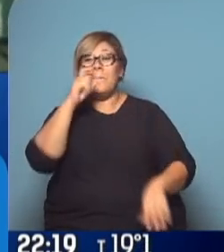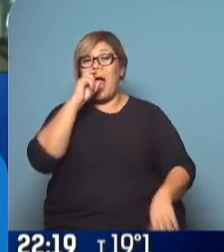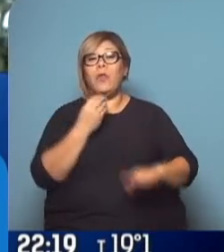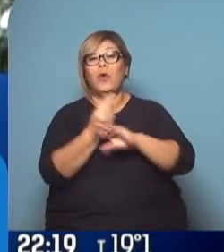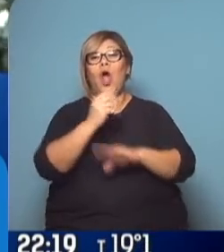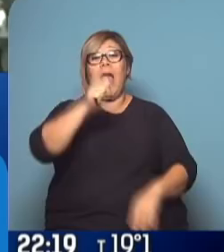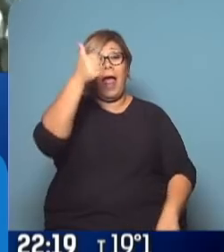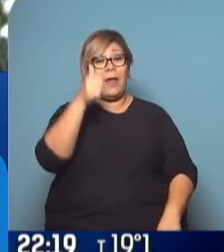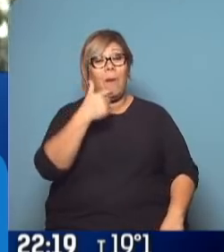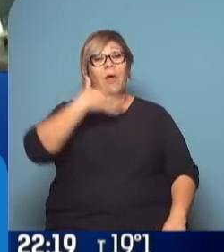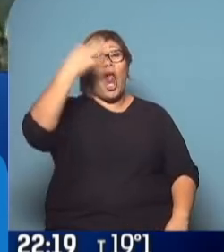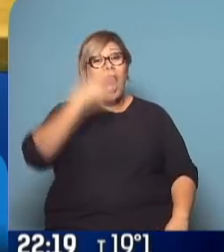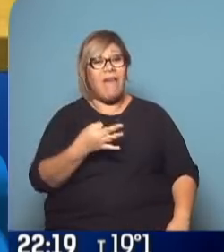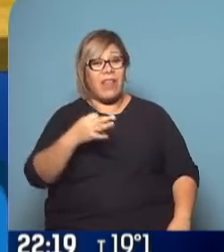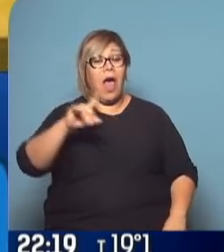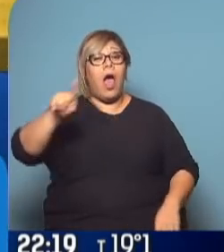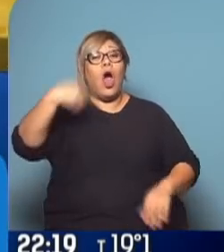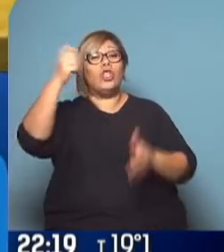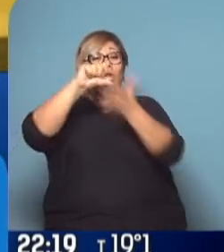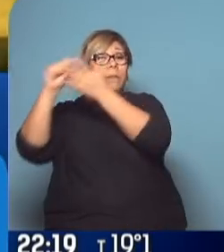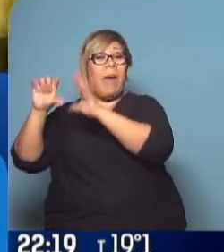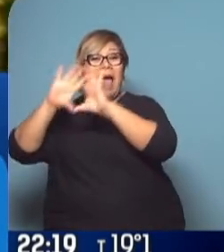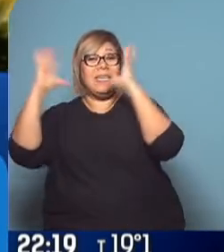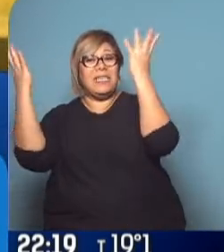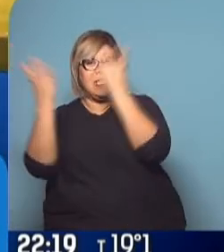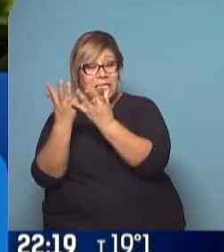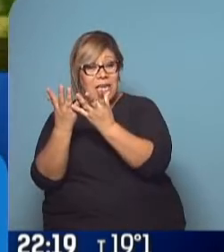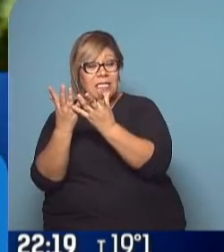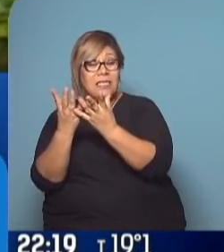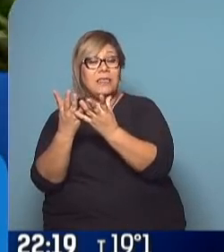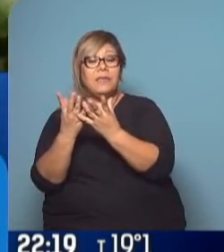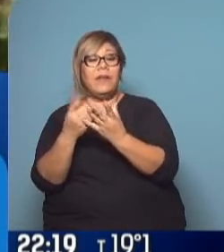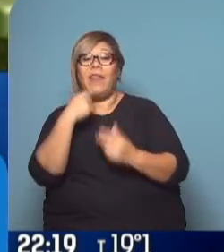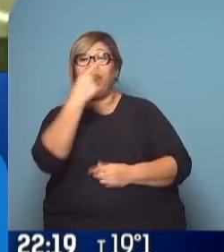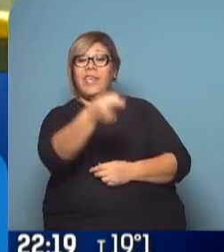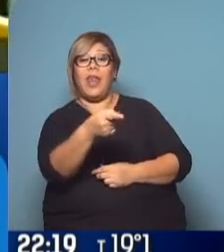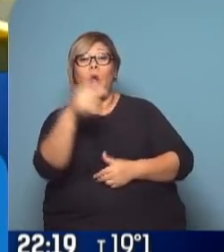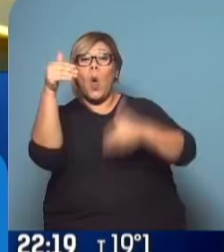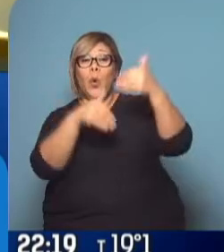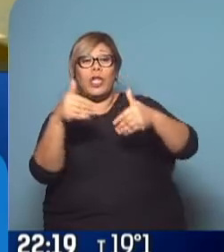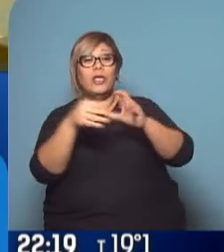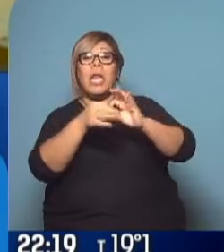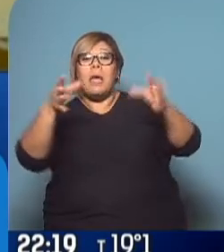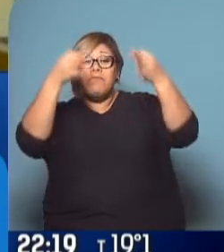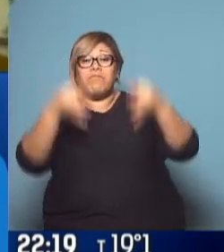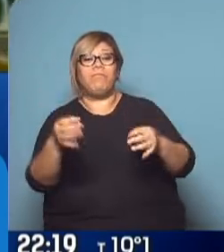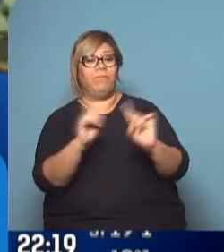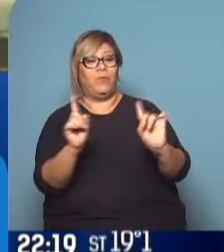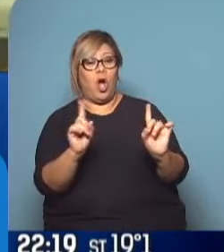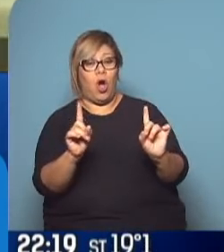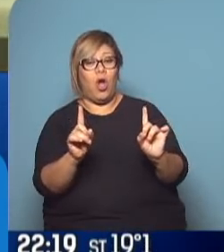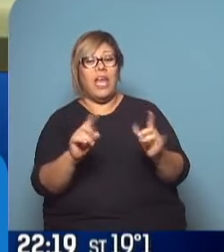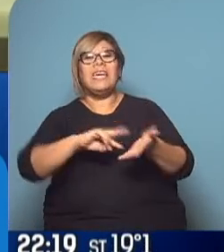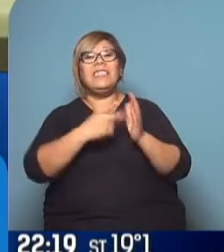fueron rechazadas por la mayoría de los países y fueron rechazadas por la misma Organización de Estados Americanos. O sea que no es un gobierno legítimo, es un gobierno